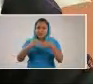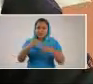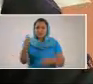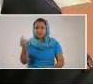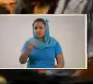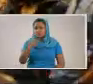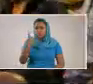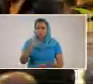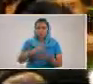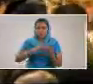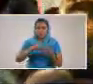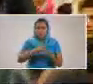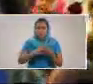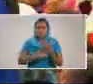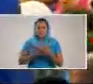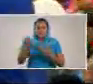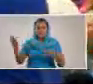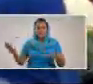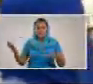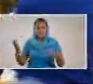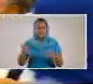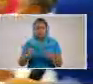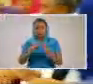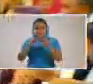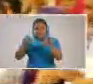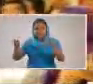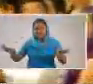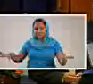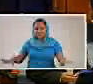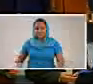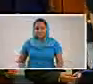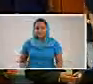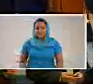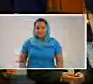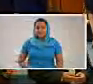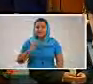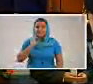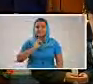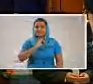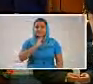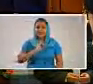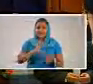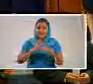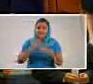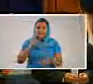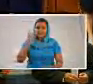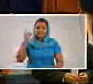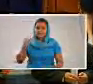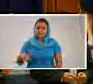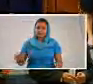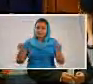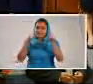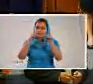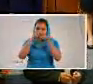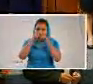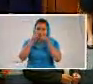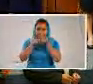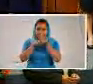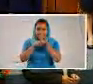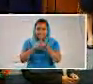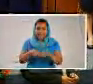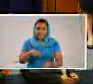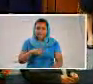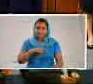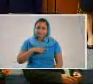los lugares a donde fueron esparcidos. El Israel de Dios también va a experimentar un